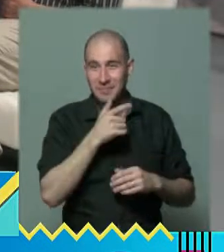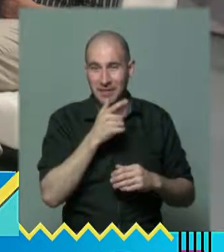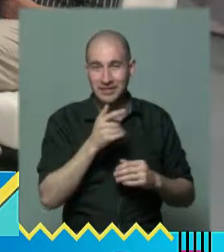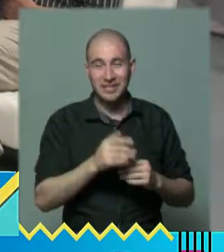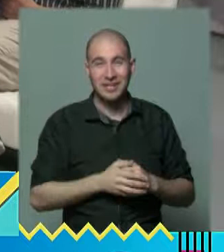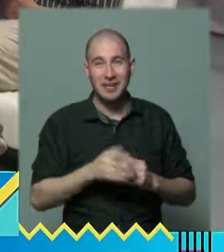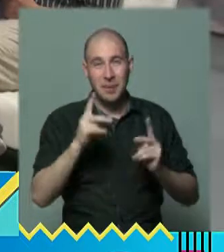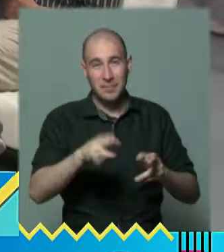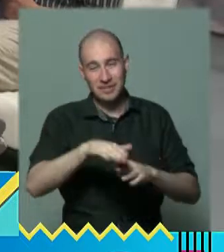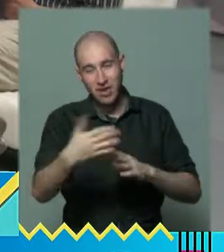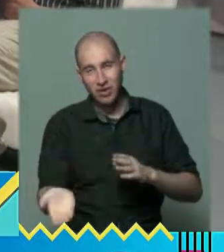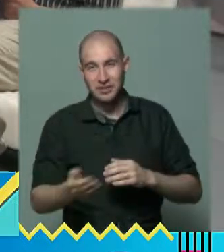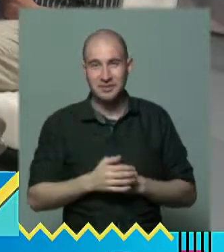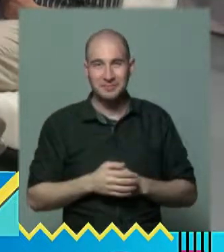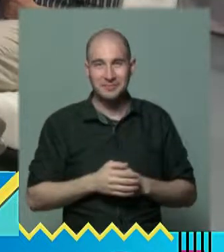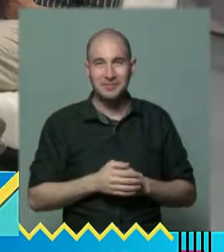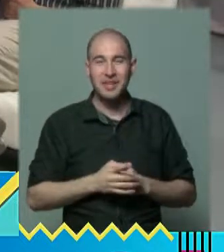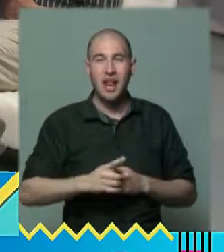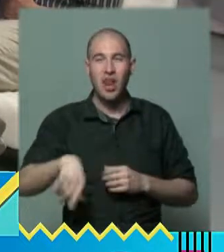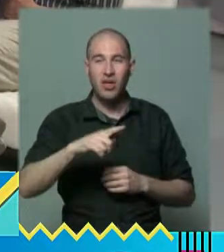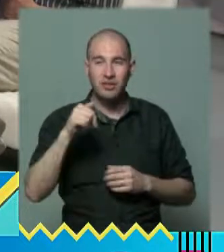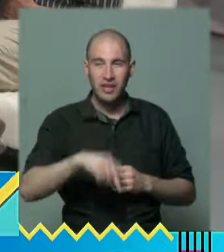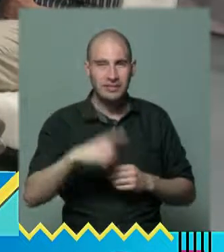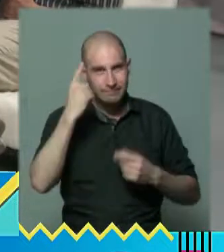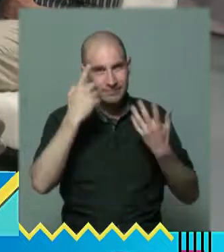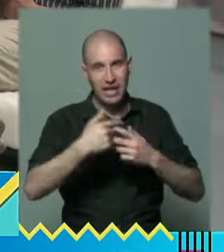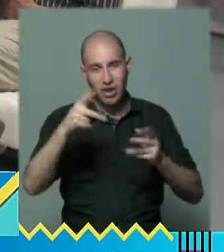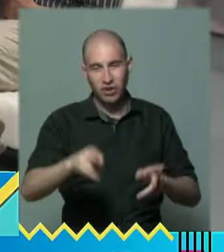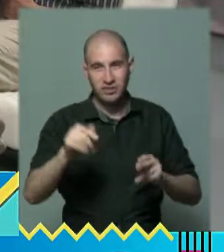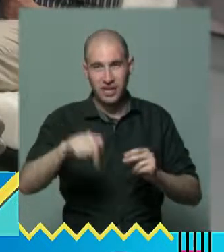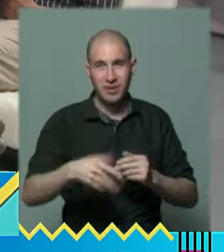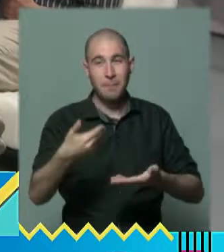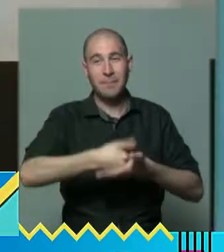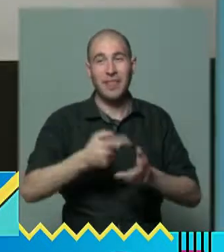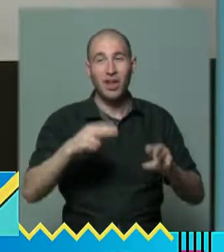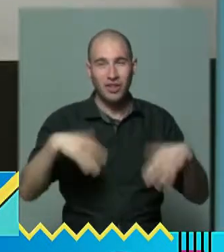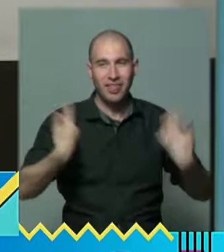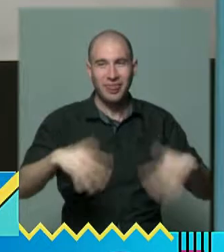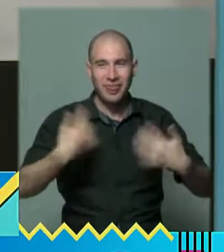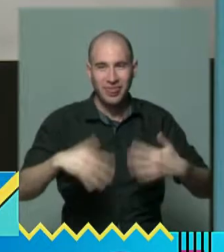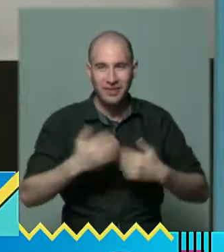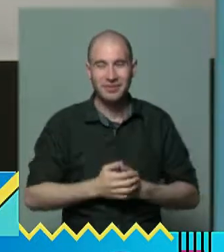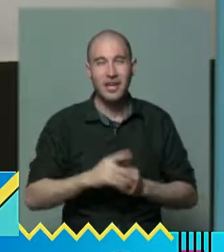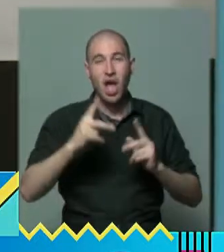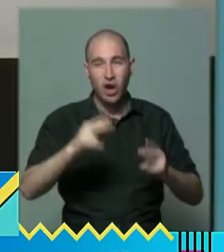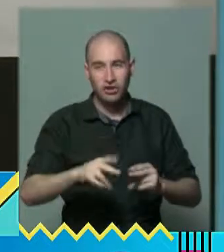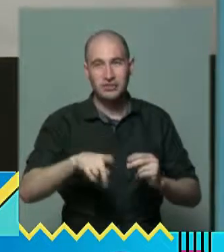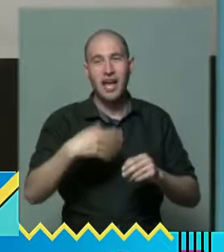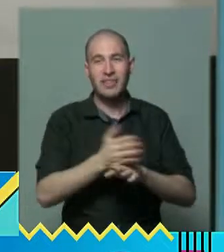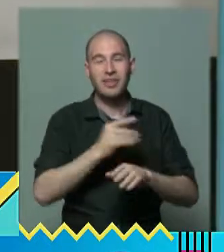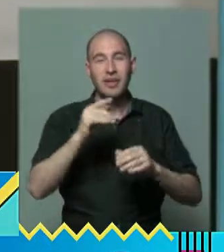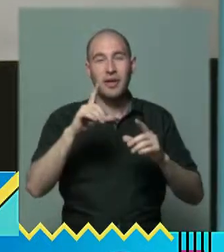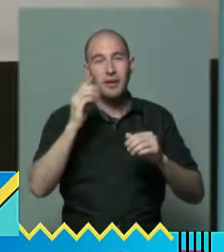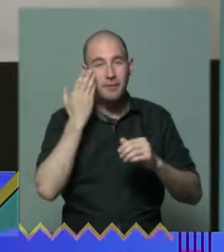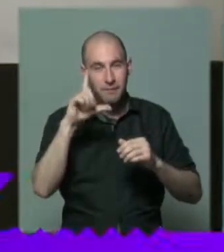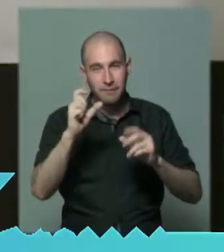que lo dejemos para el próximo bloque? Perfecto. Lo vamos pensando ahora en el corte, nos están pidiendo un corte urgente. Vamos a ir a un corte antes, repasamos las redes